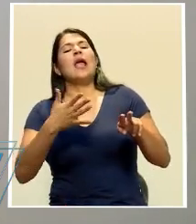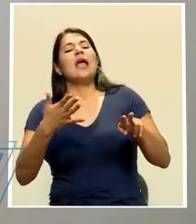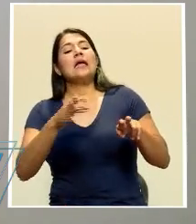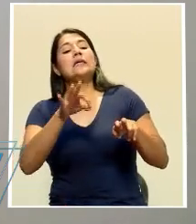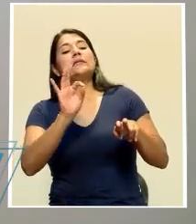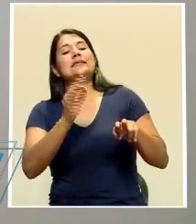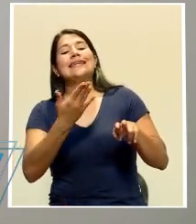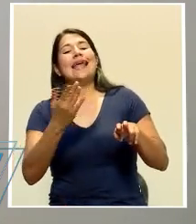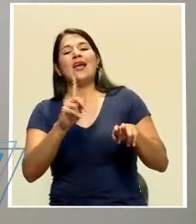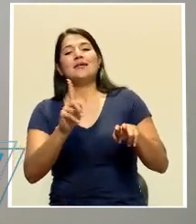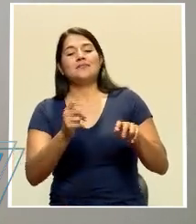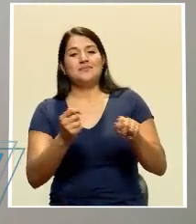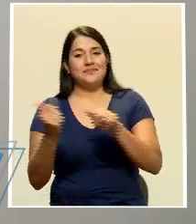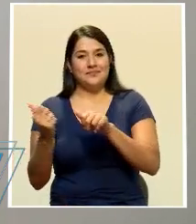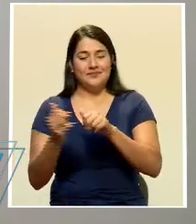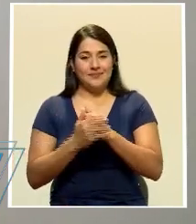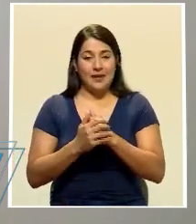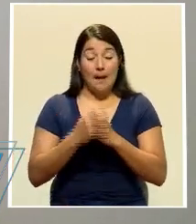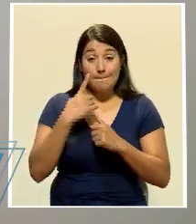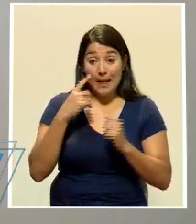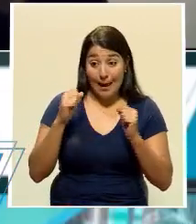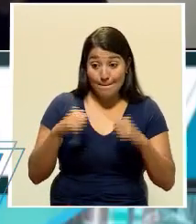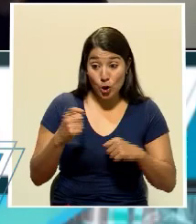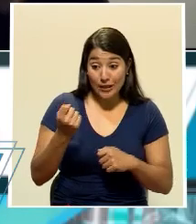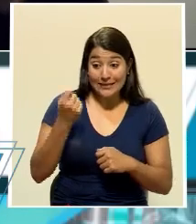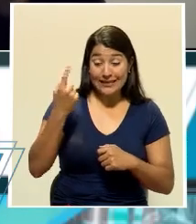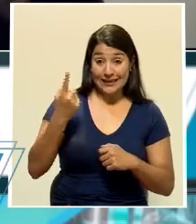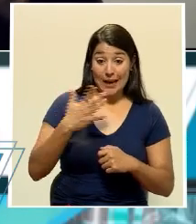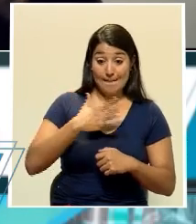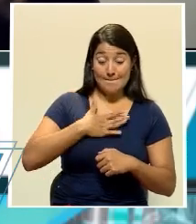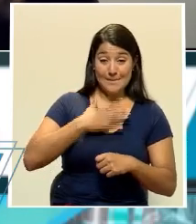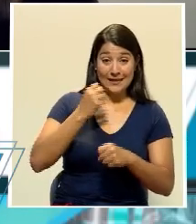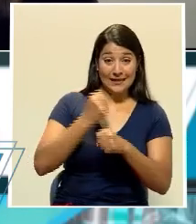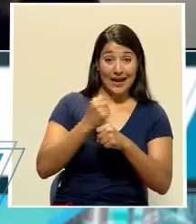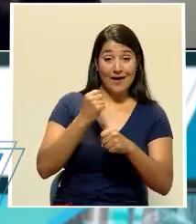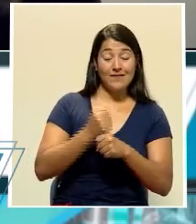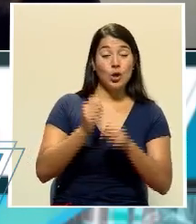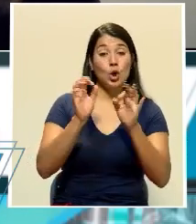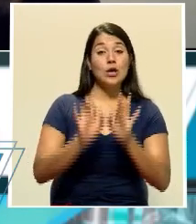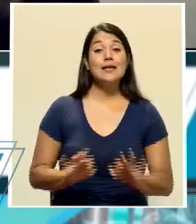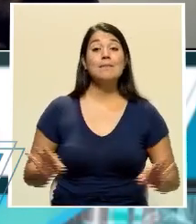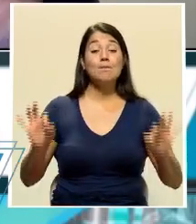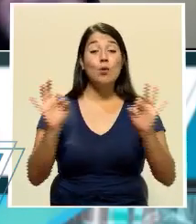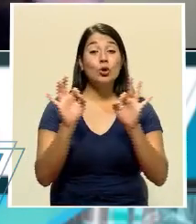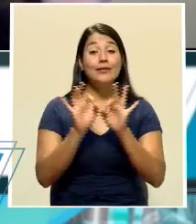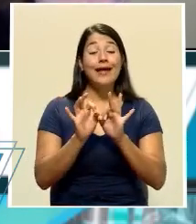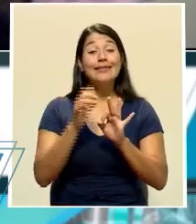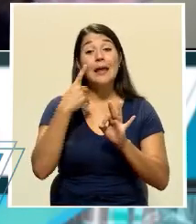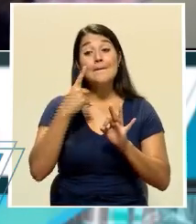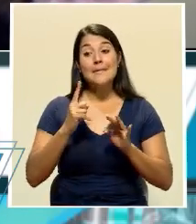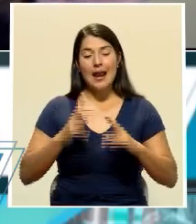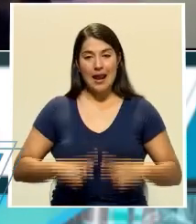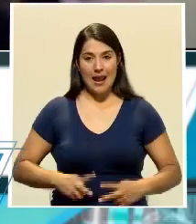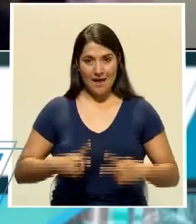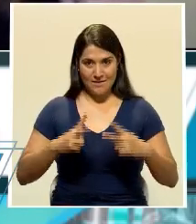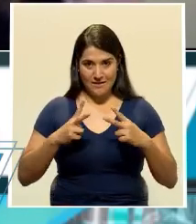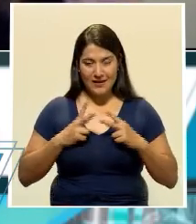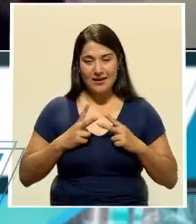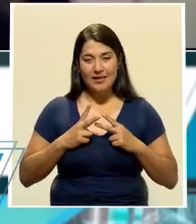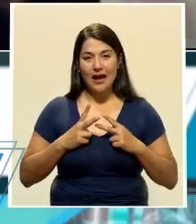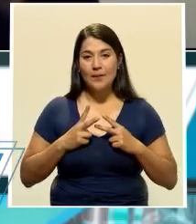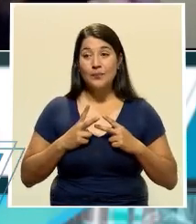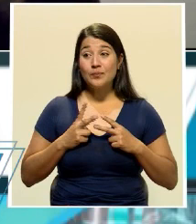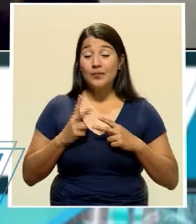entendiendo que lo que hacemos o dejamos de hacer es importante para la vida en un instante de